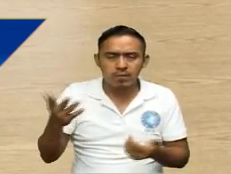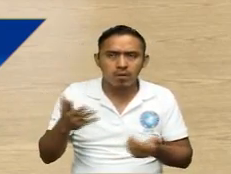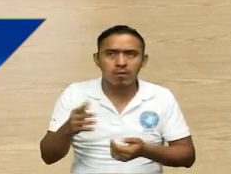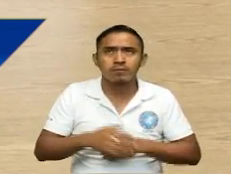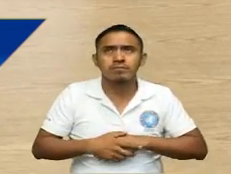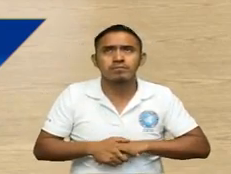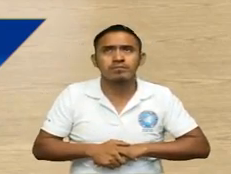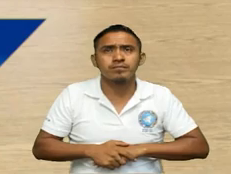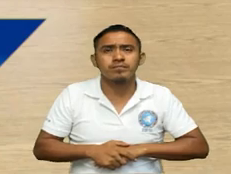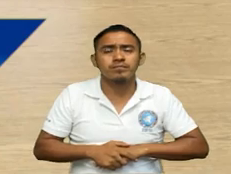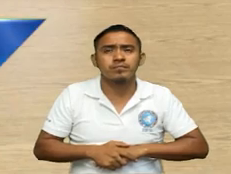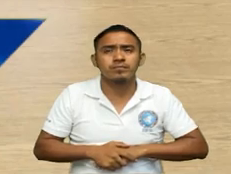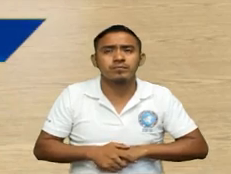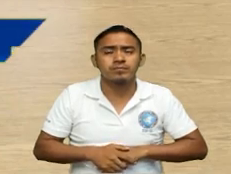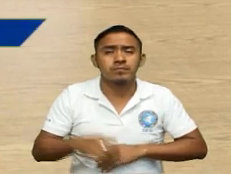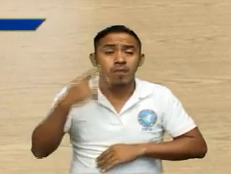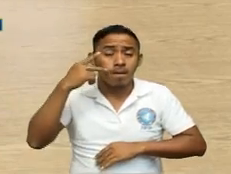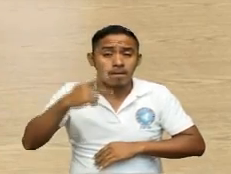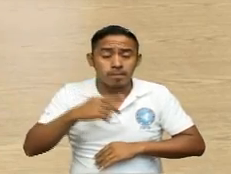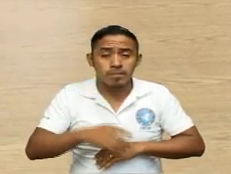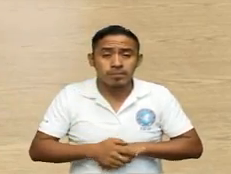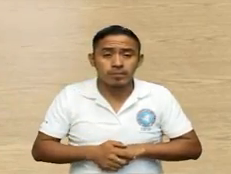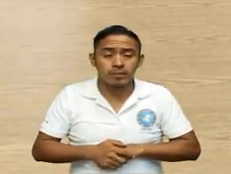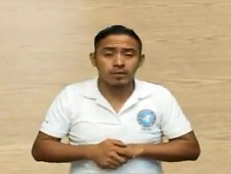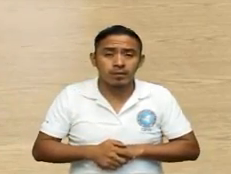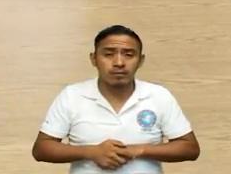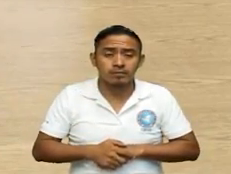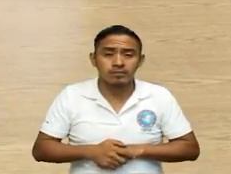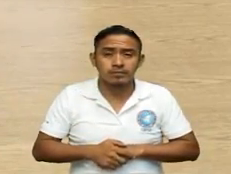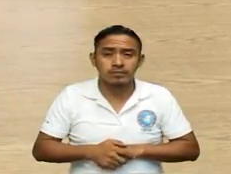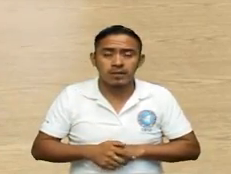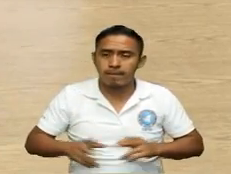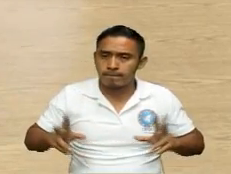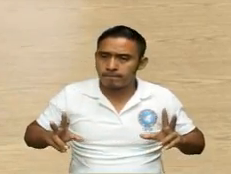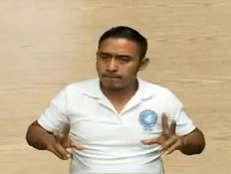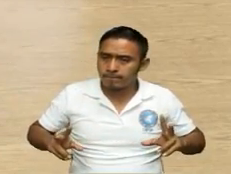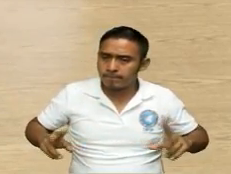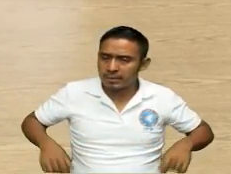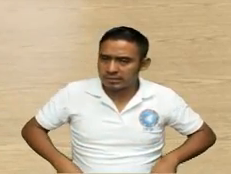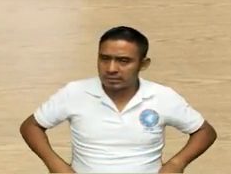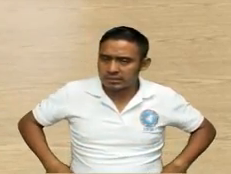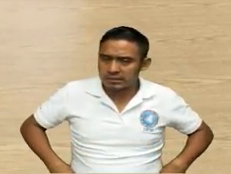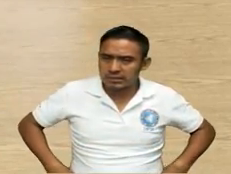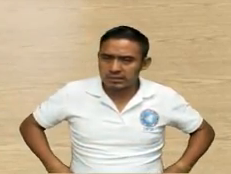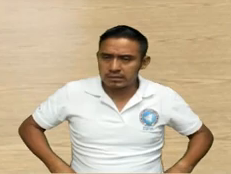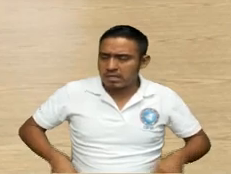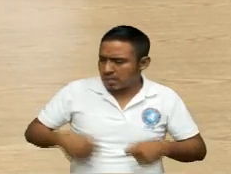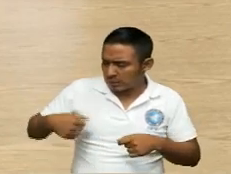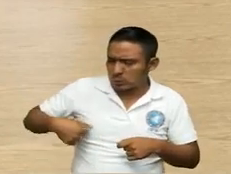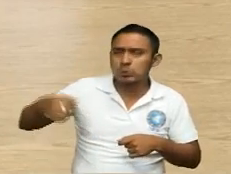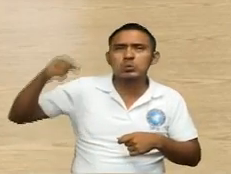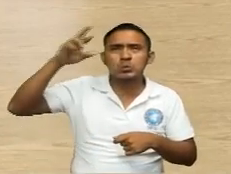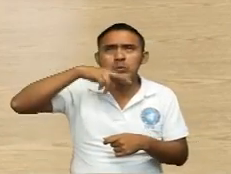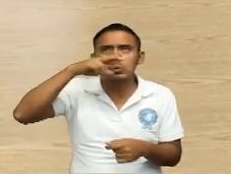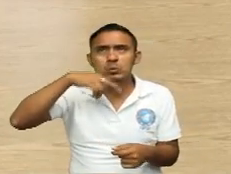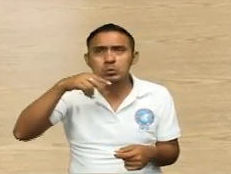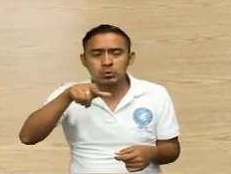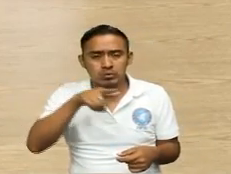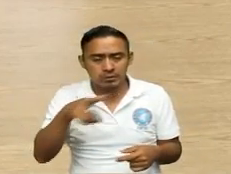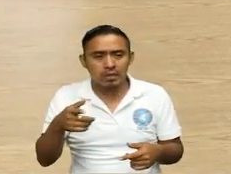cuando vemos que en la zona del pañal aparecen esas manchitas rojas ya en los bebés, que es secundaria al